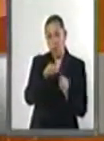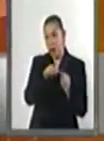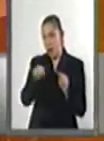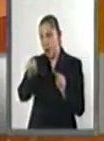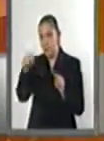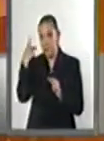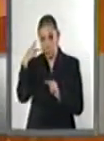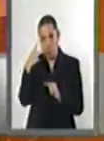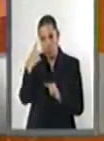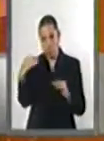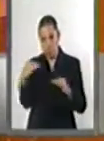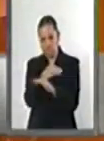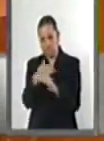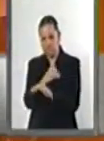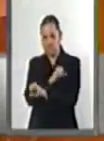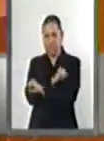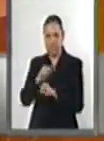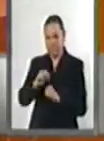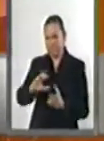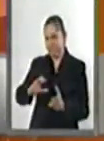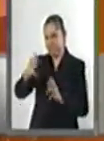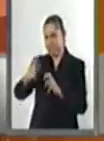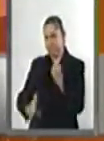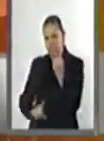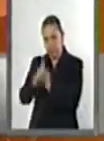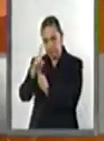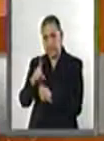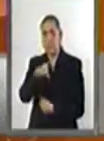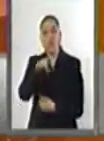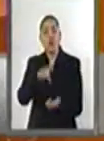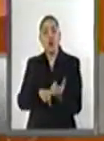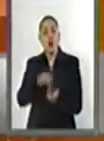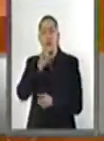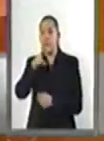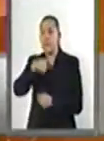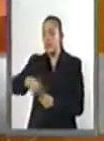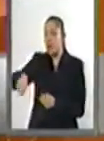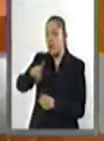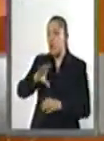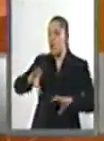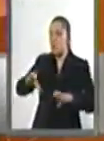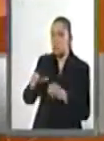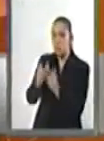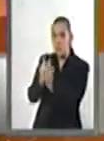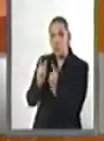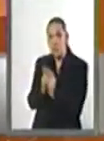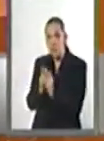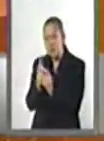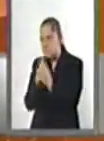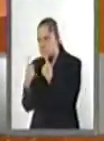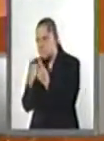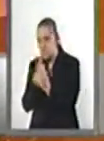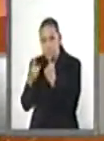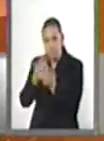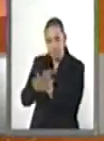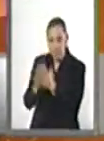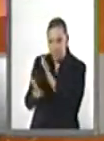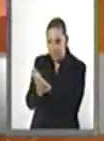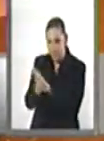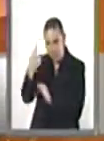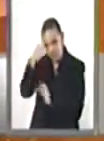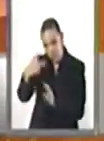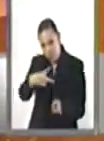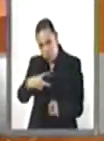Otra tragedia derivada de la acción de los grupos criminales que se dedican a estas acciones cobró la vida